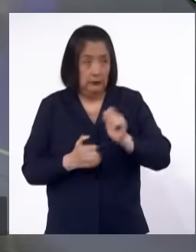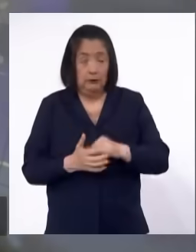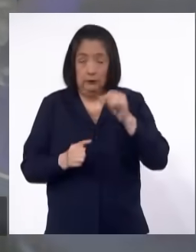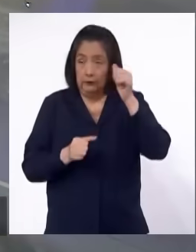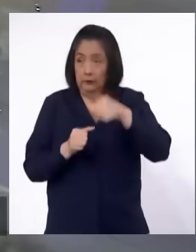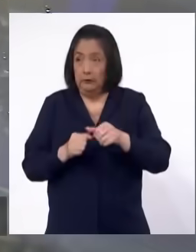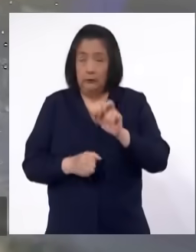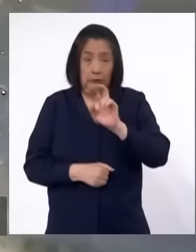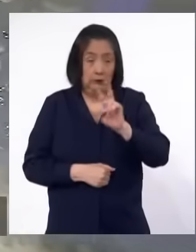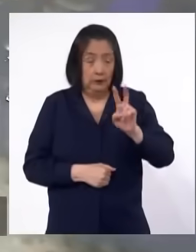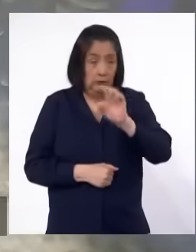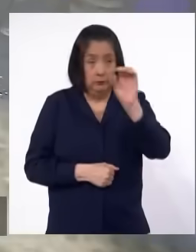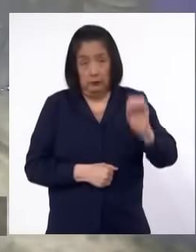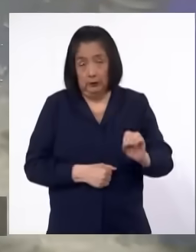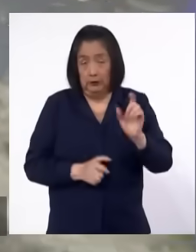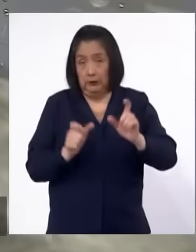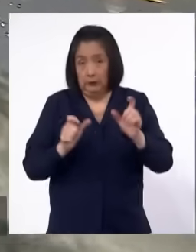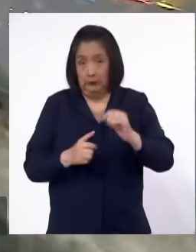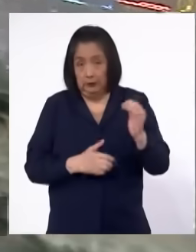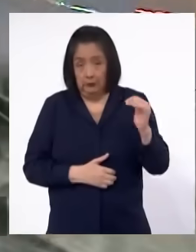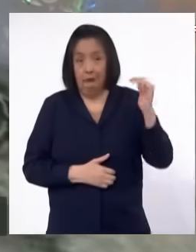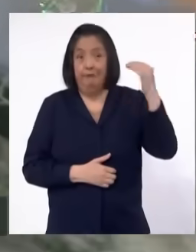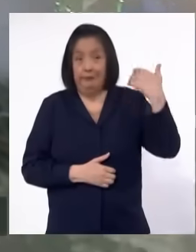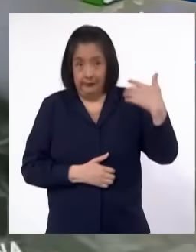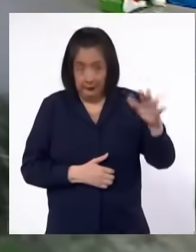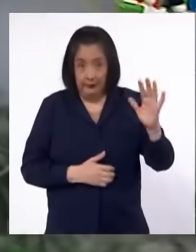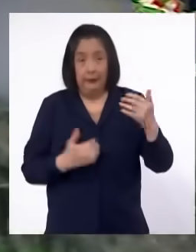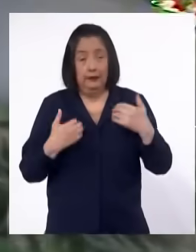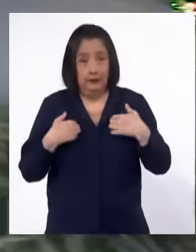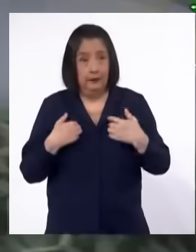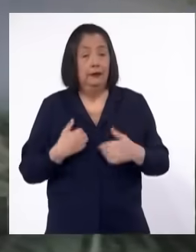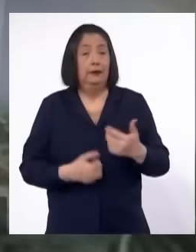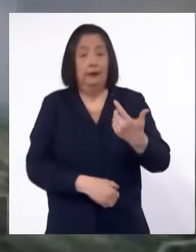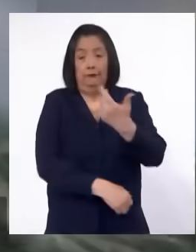Recordemos que solamente el 22% de la población adulta tiene la vacuna bivalente. Pero